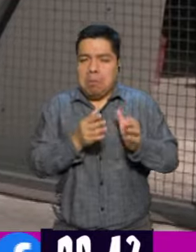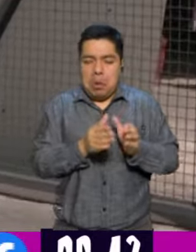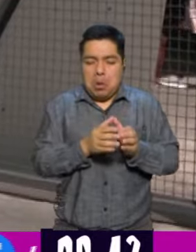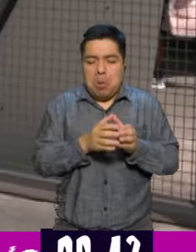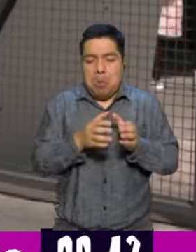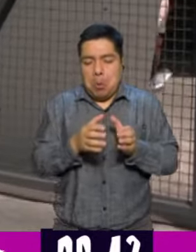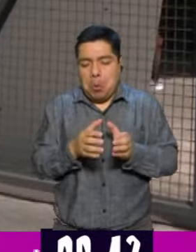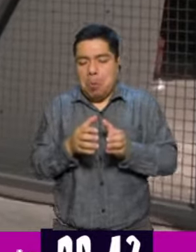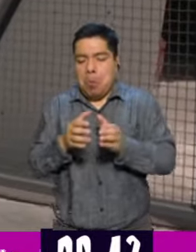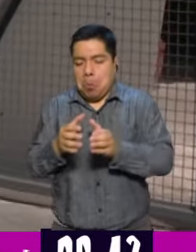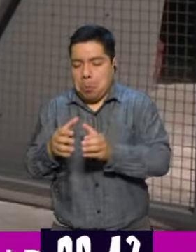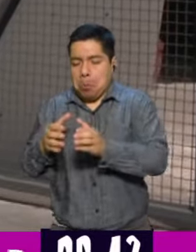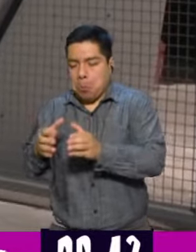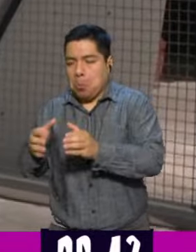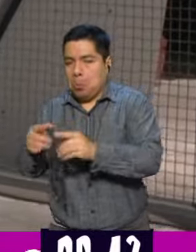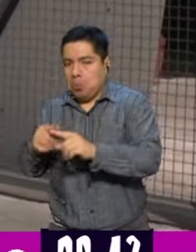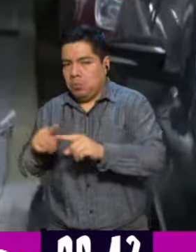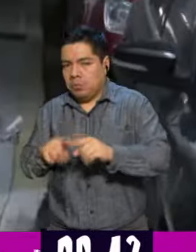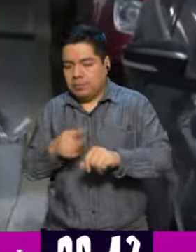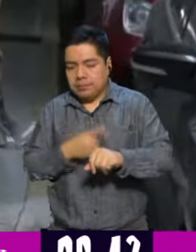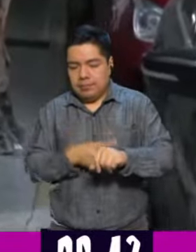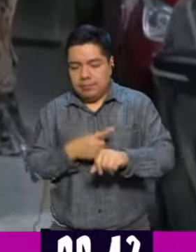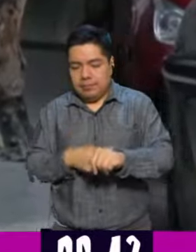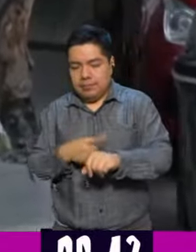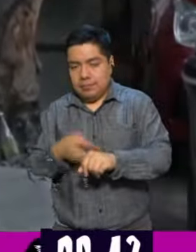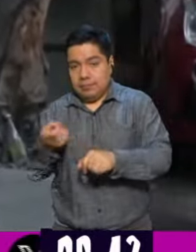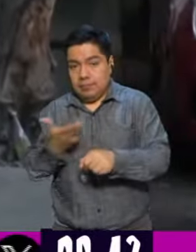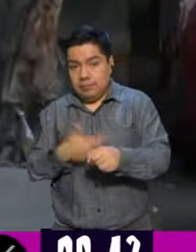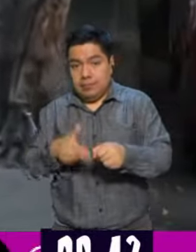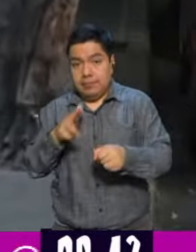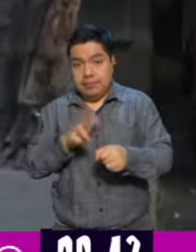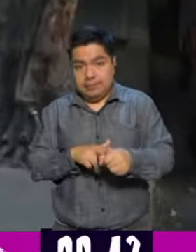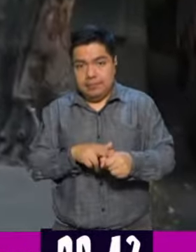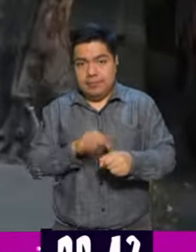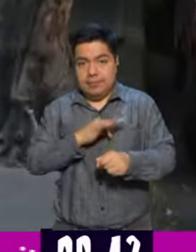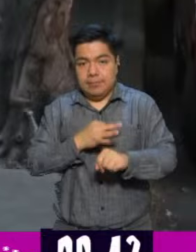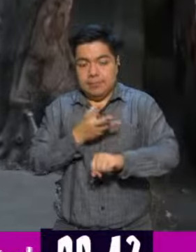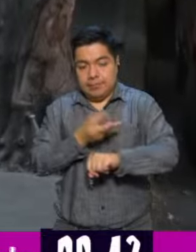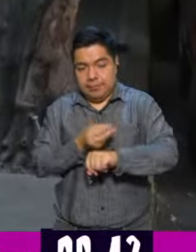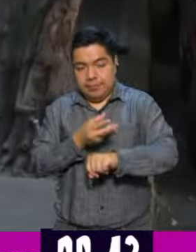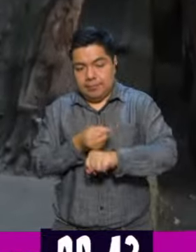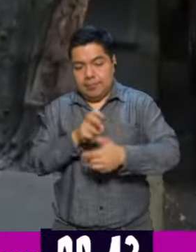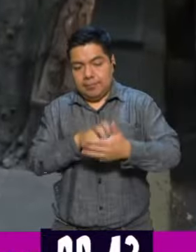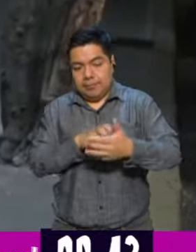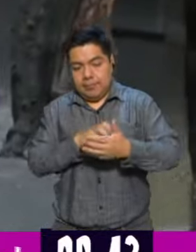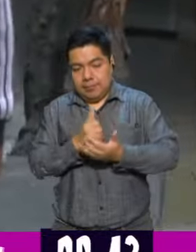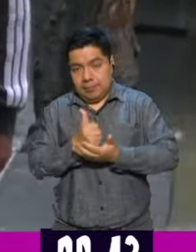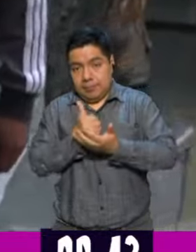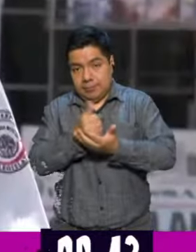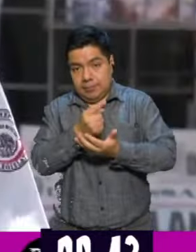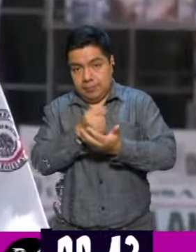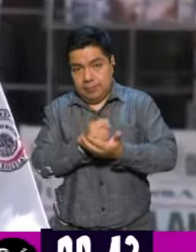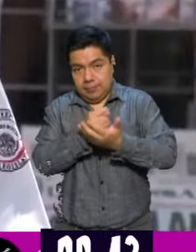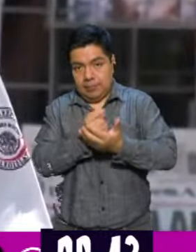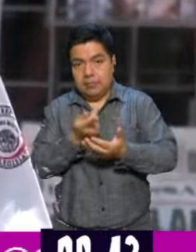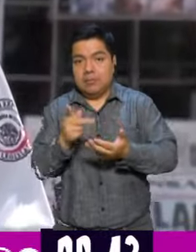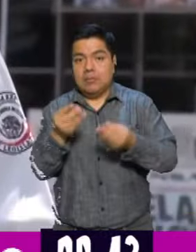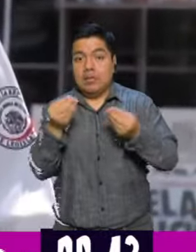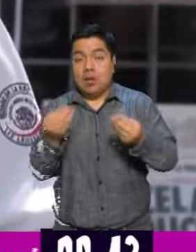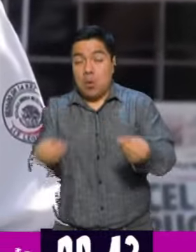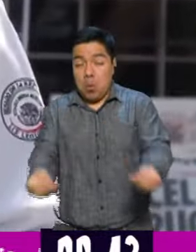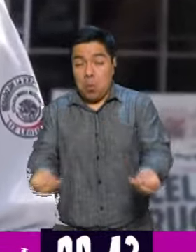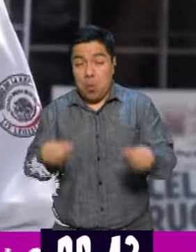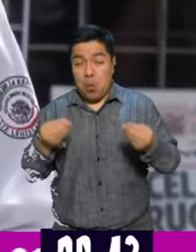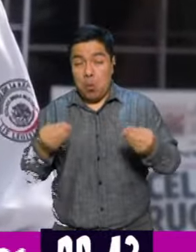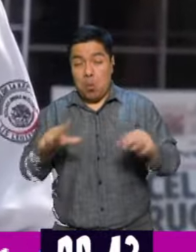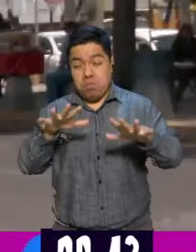después, otros después, otros después. Y esto le da oportunidad a los hospitales de que no se saturen. Cuando se nos enferman muchas gentes de golpe,